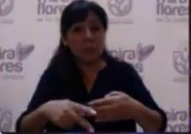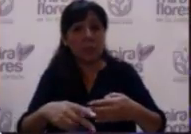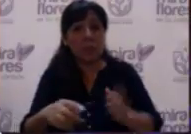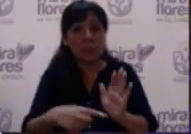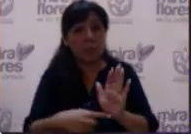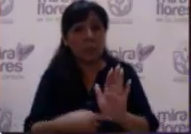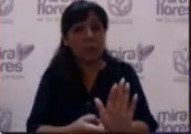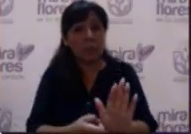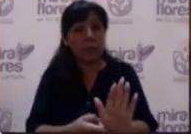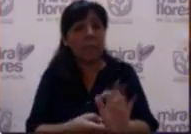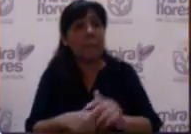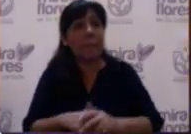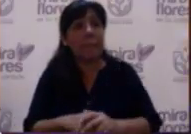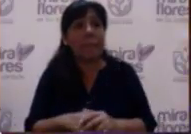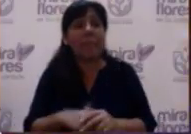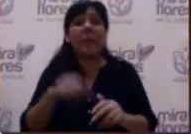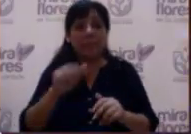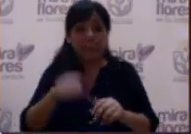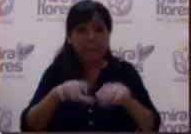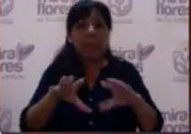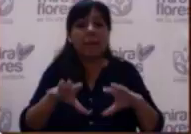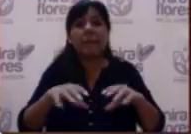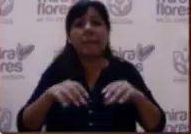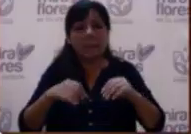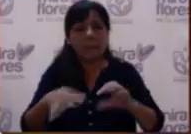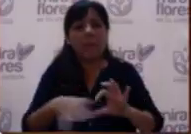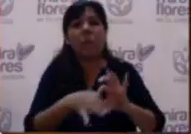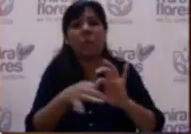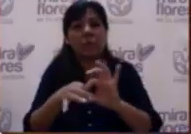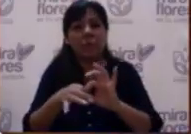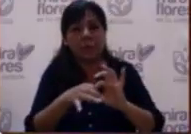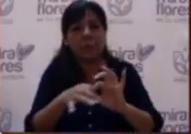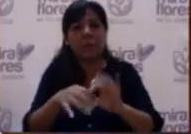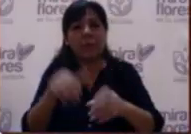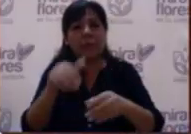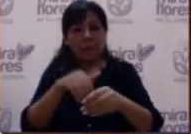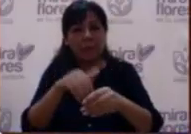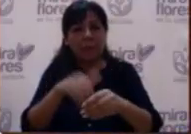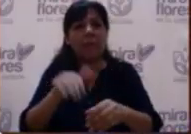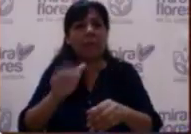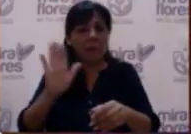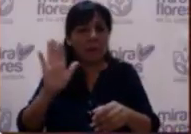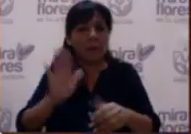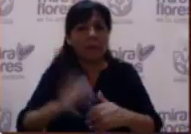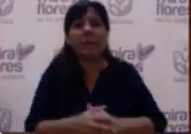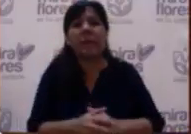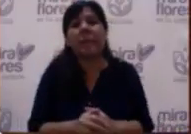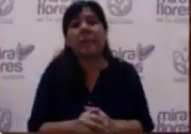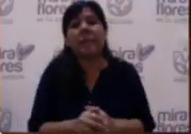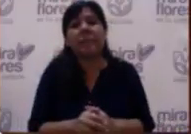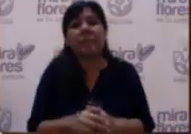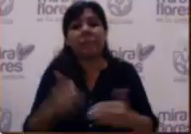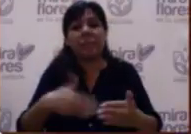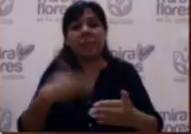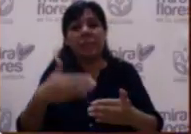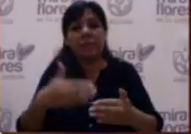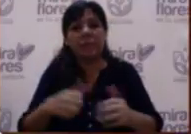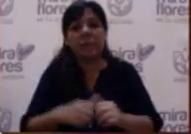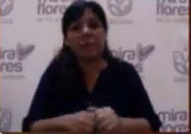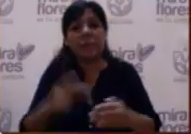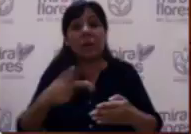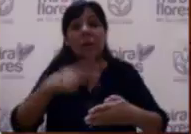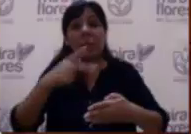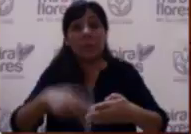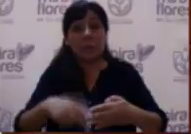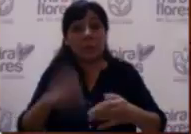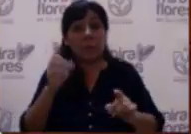conformidad. Queda aprobado por unanimidad de votos. Muchas gracias. Siguiente punto, por favor. Proyecto de